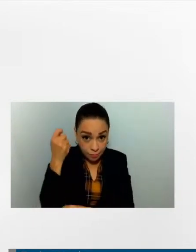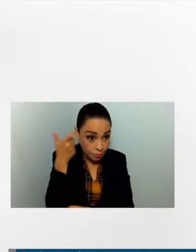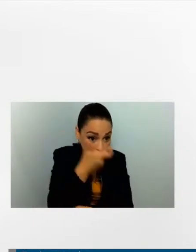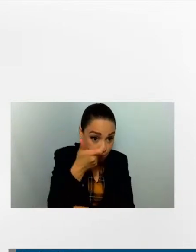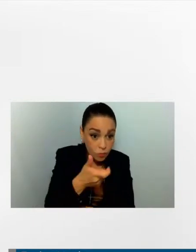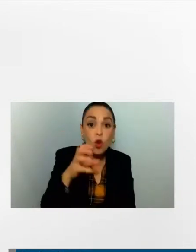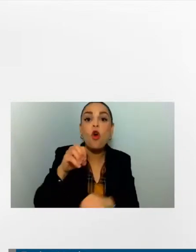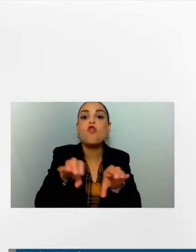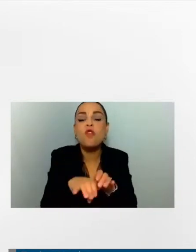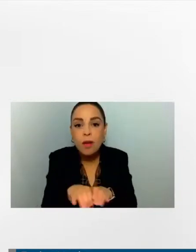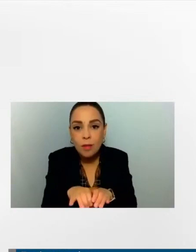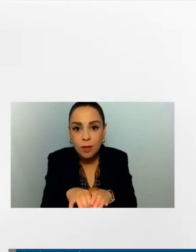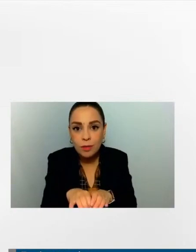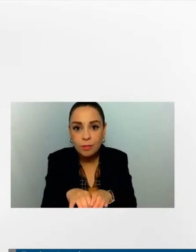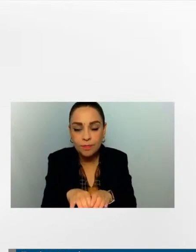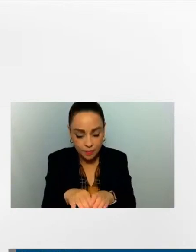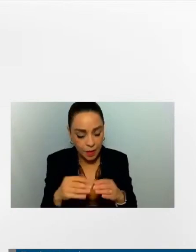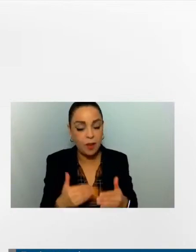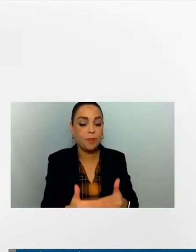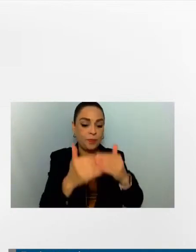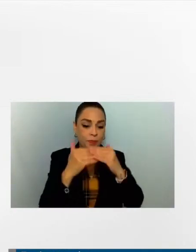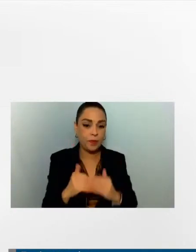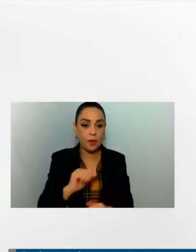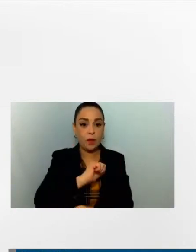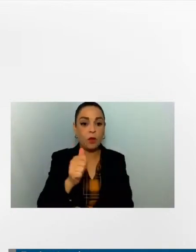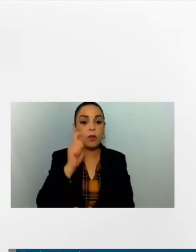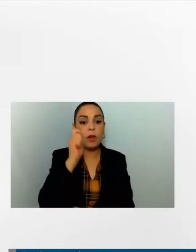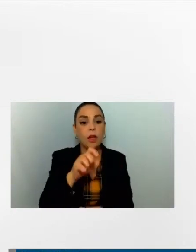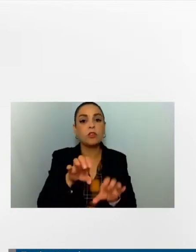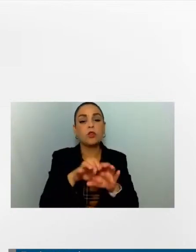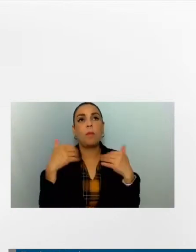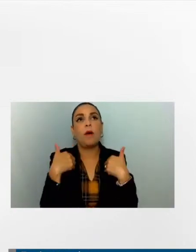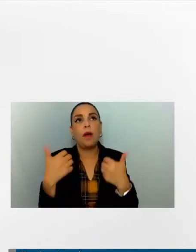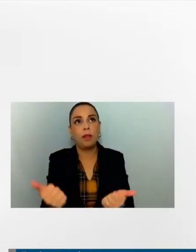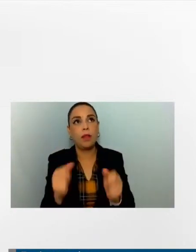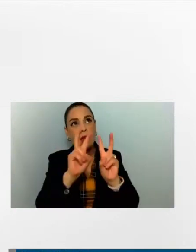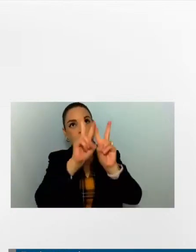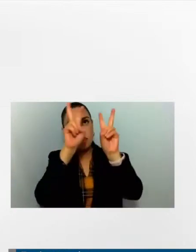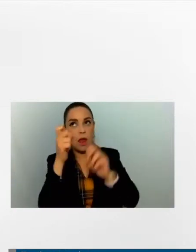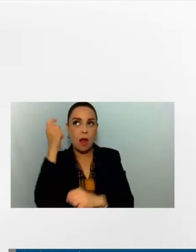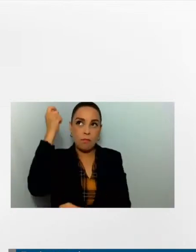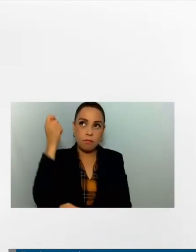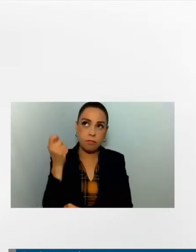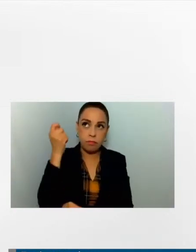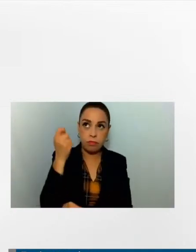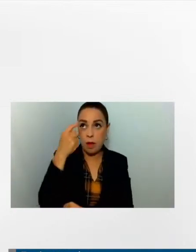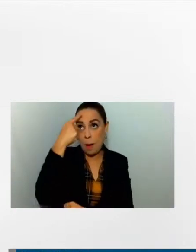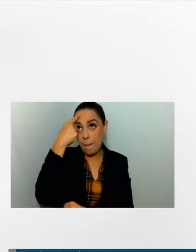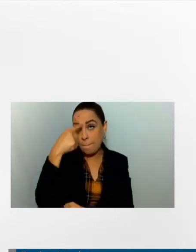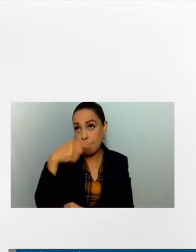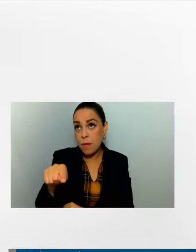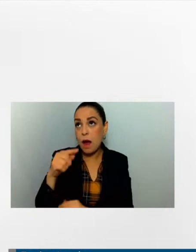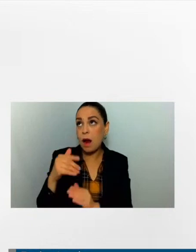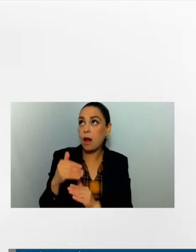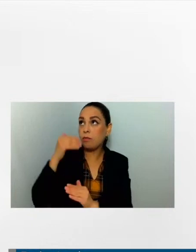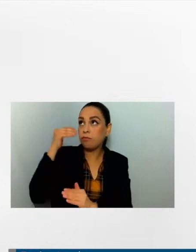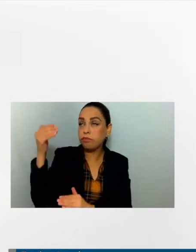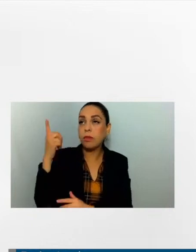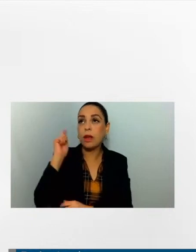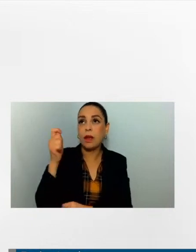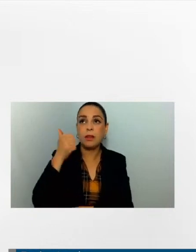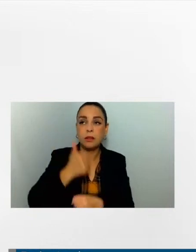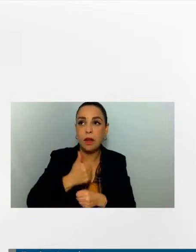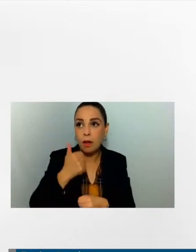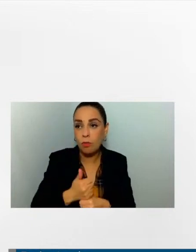parte, pues solo la duda que decíamos, la lógica de los alimentos para ascendientes es diferente que la de los niños, niñas y adolescentes, y